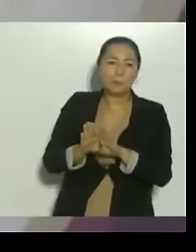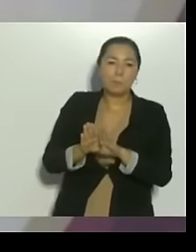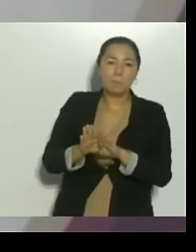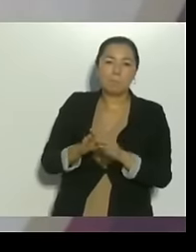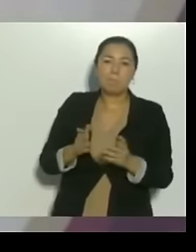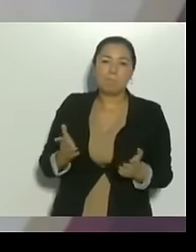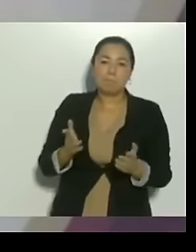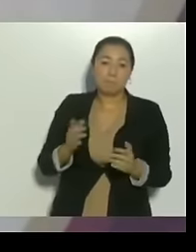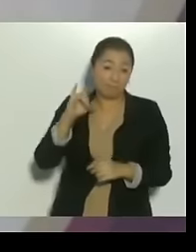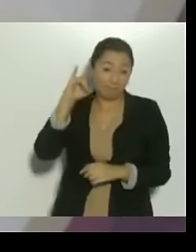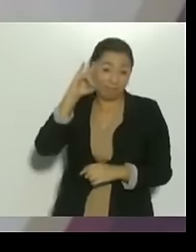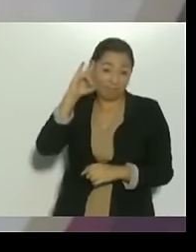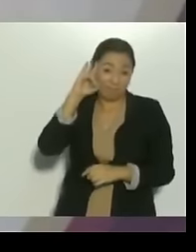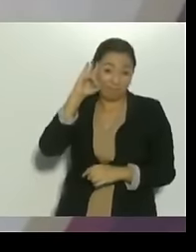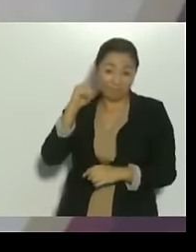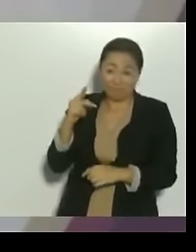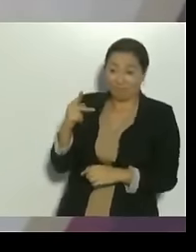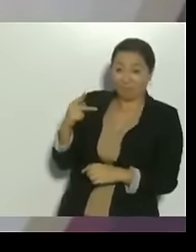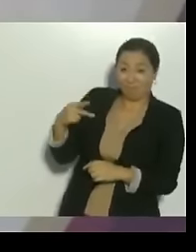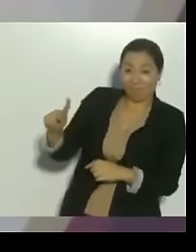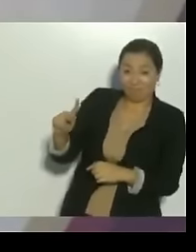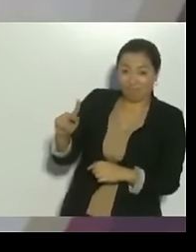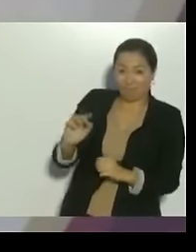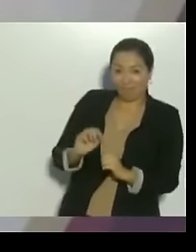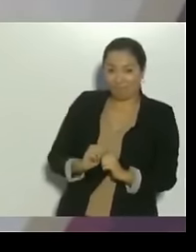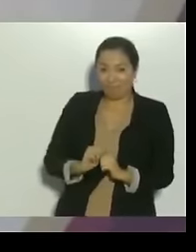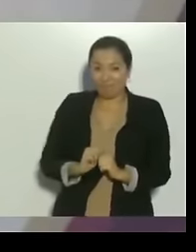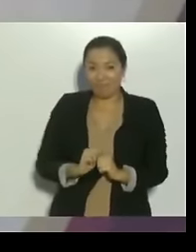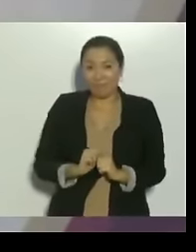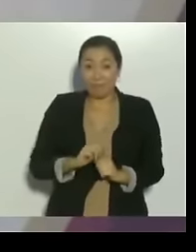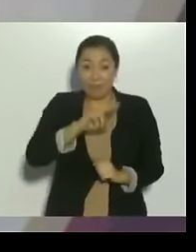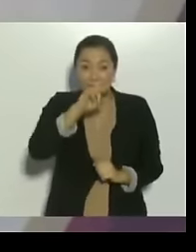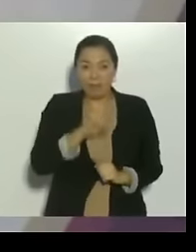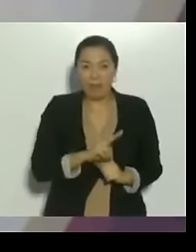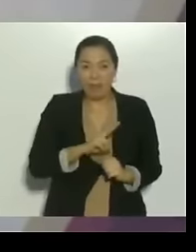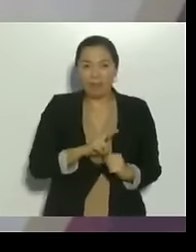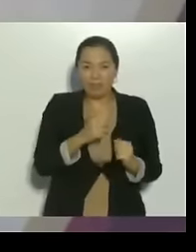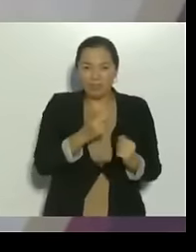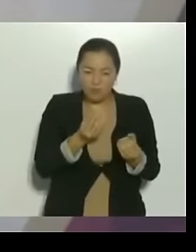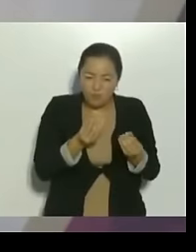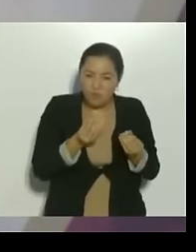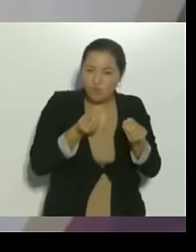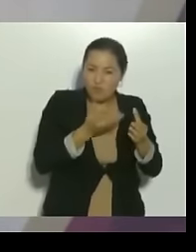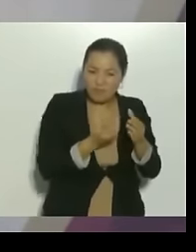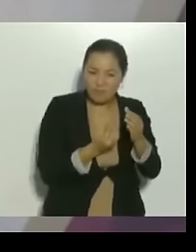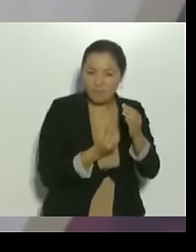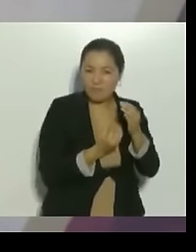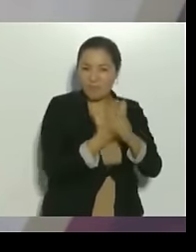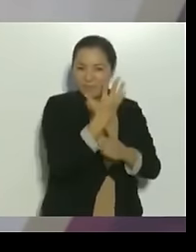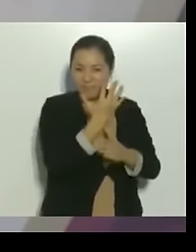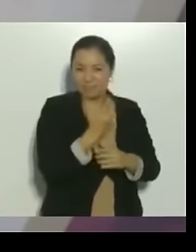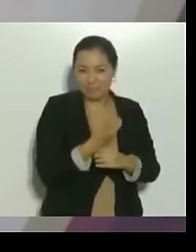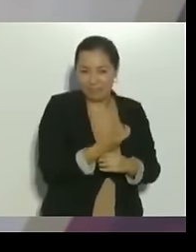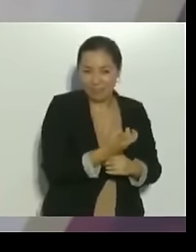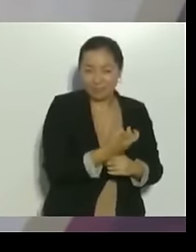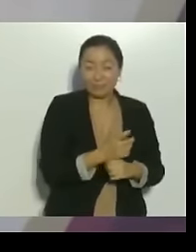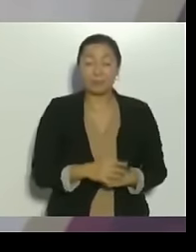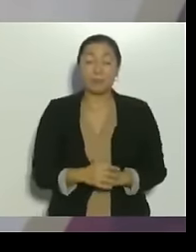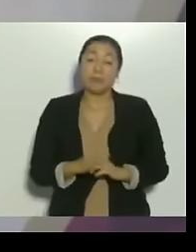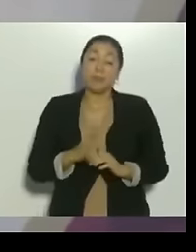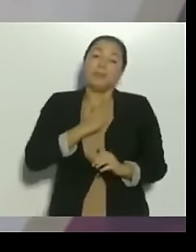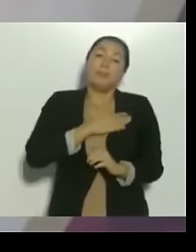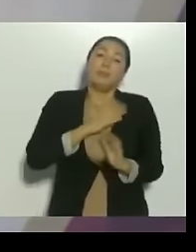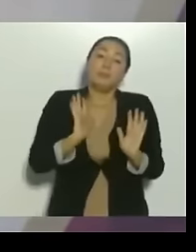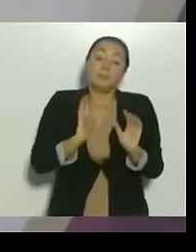el demonio la verdad es el creador Bueno quién tomó